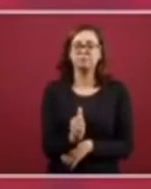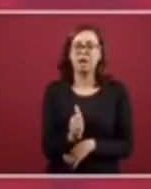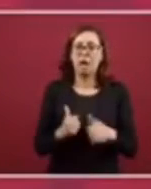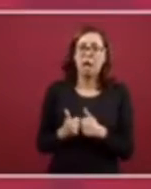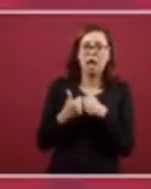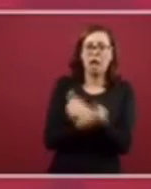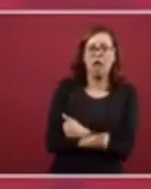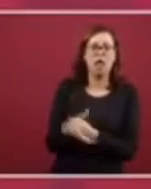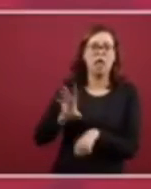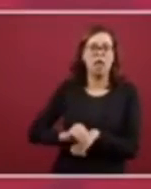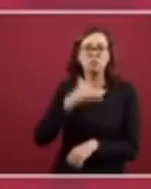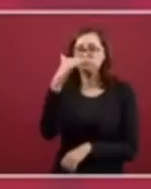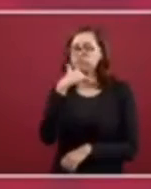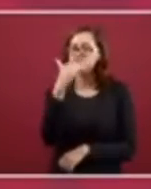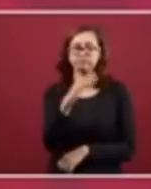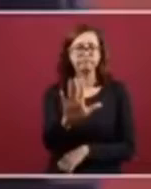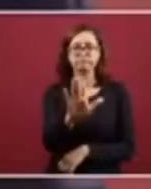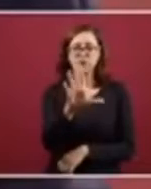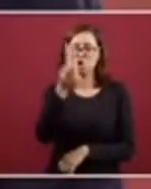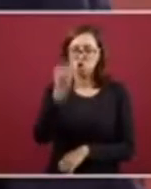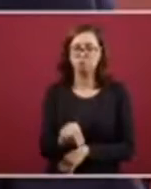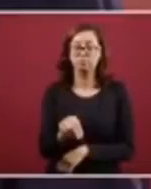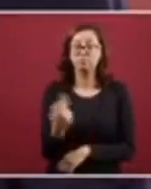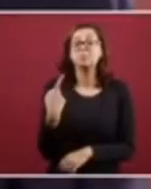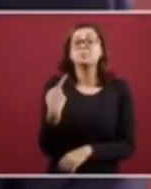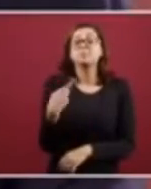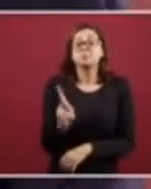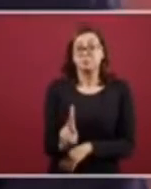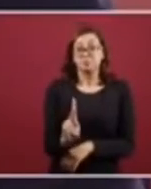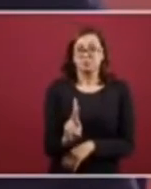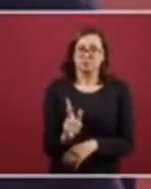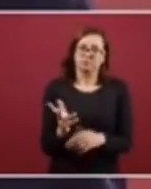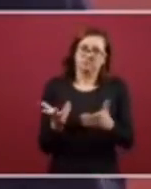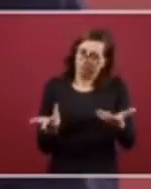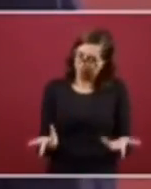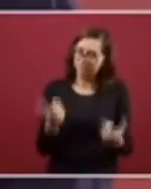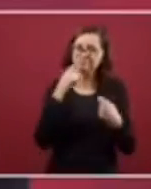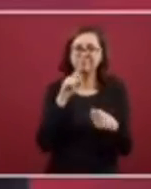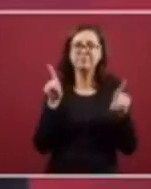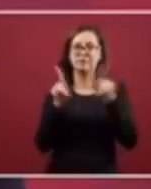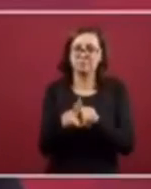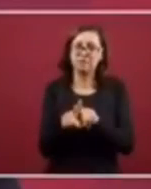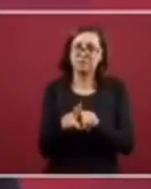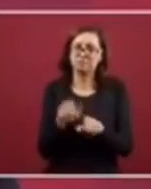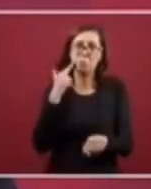la corrupción. Pero pues también tenemos que actuar con responsabilidad.